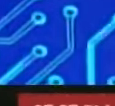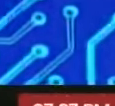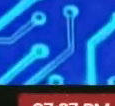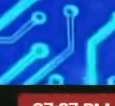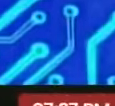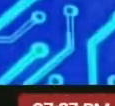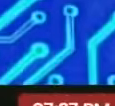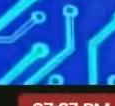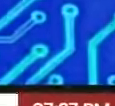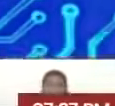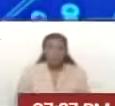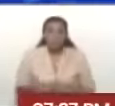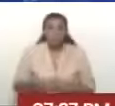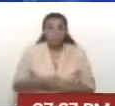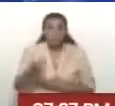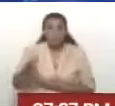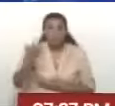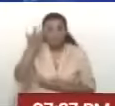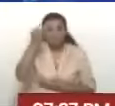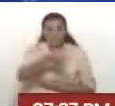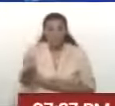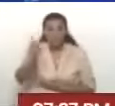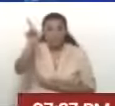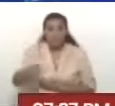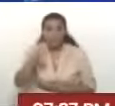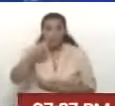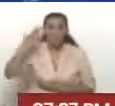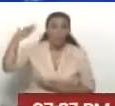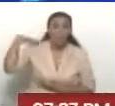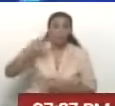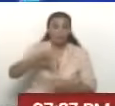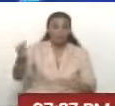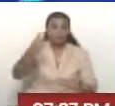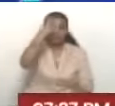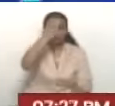¿Qué edad tienes tú, Luis? La misma suya. Usted es mayor que yo.